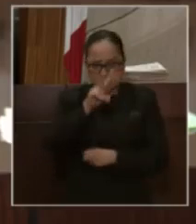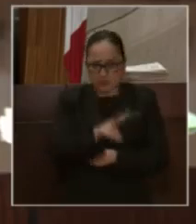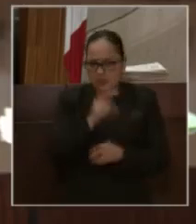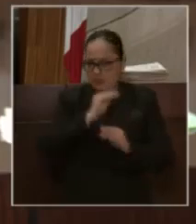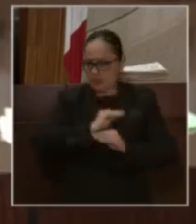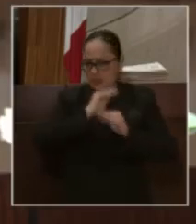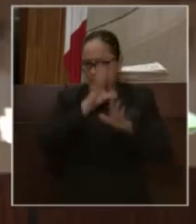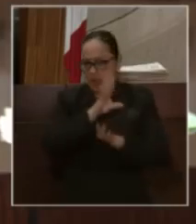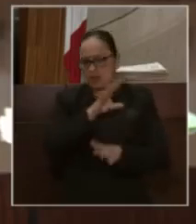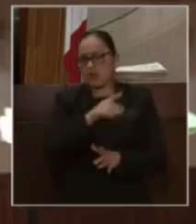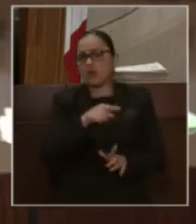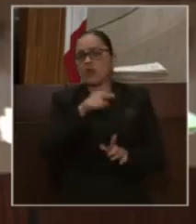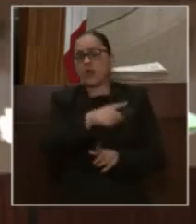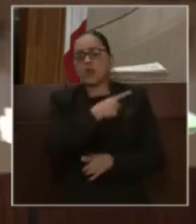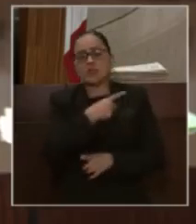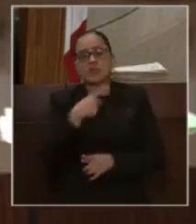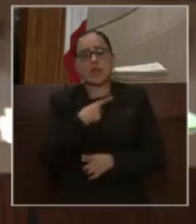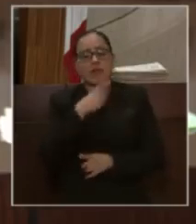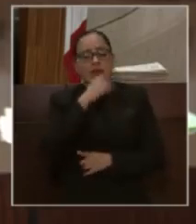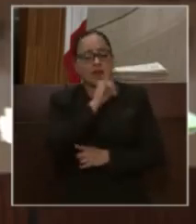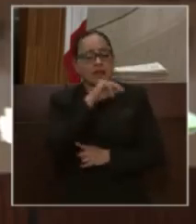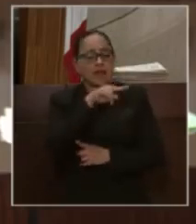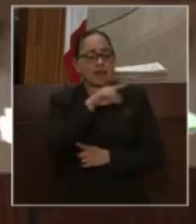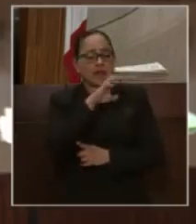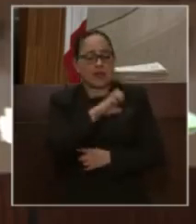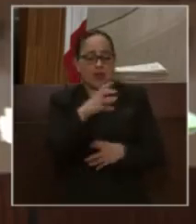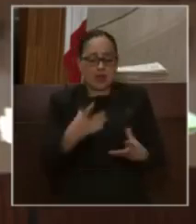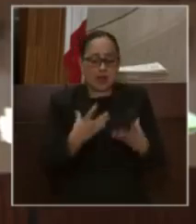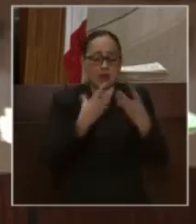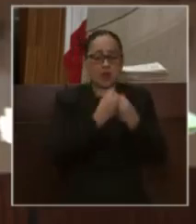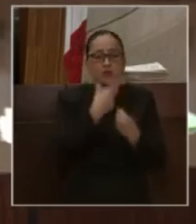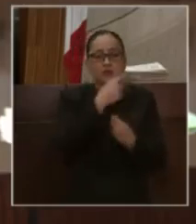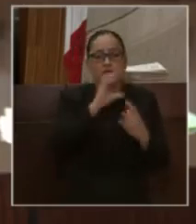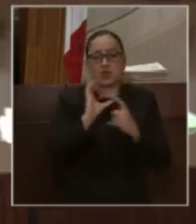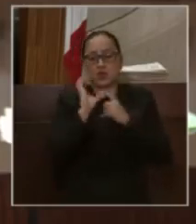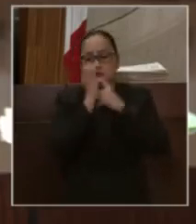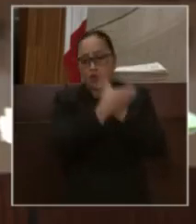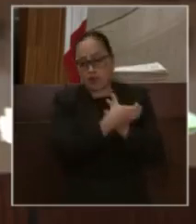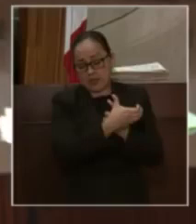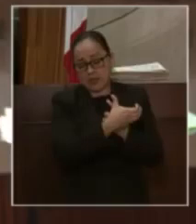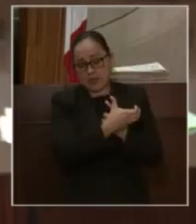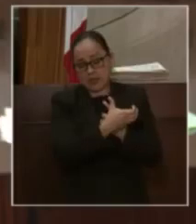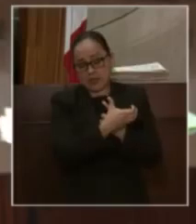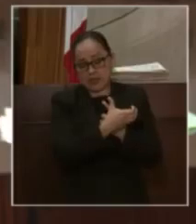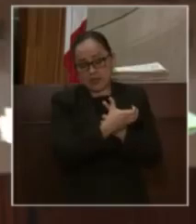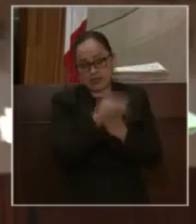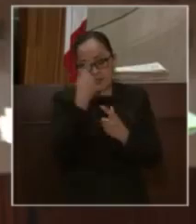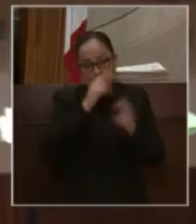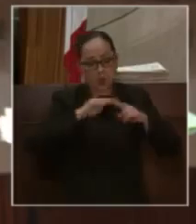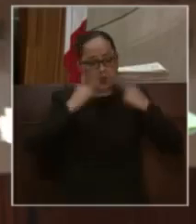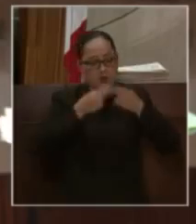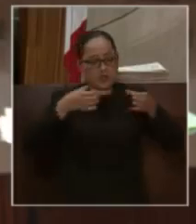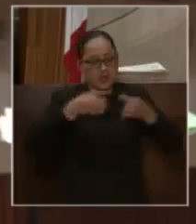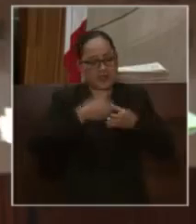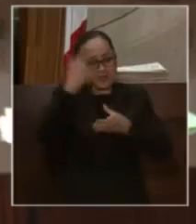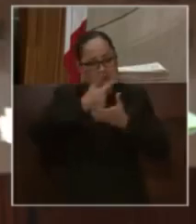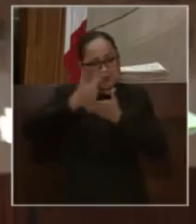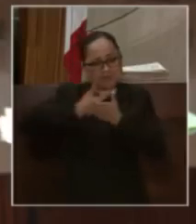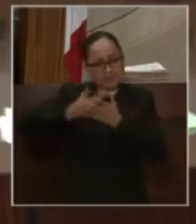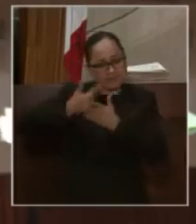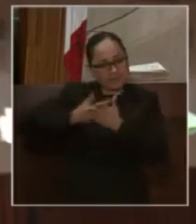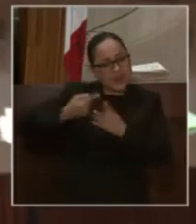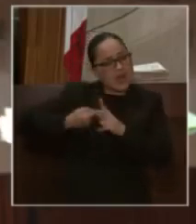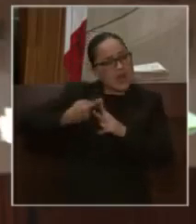duda que era el Instituto Nacional Electoral, a través del Comité de la Unidad Técnica de Fiscalización,